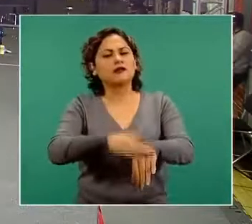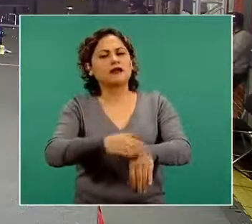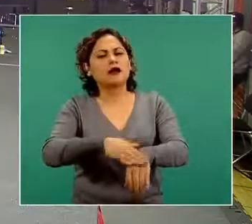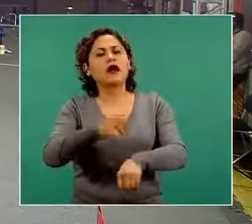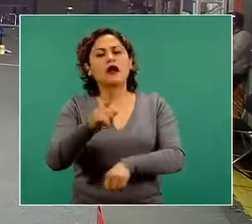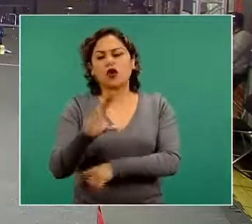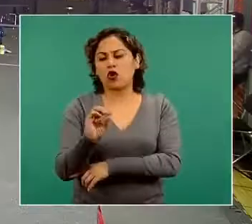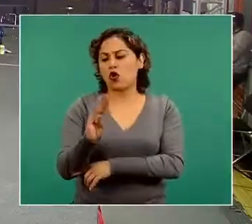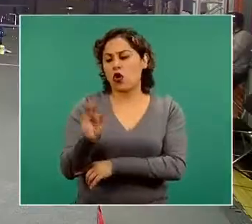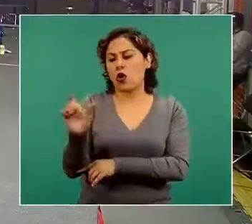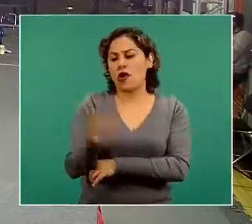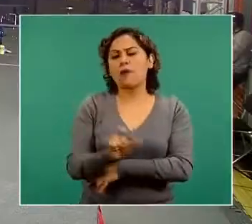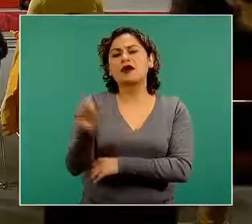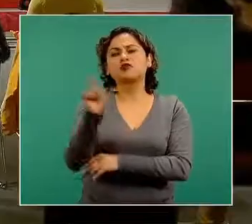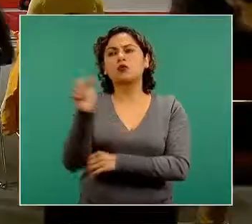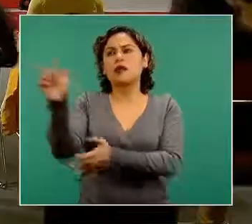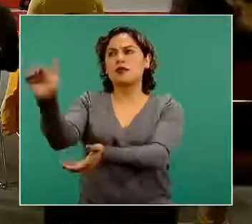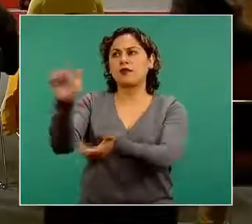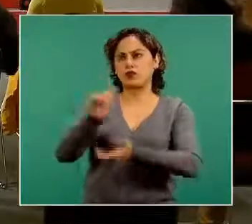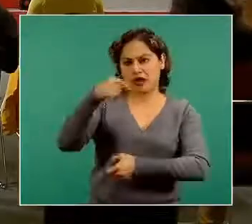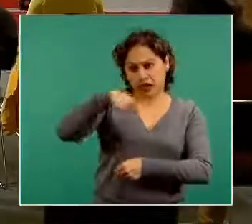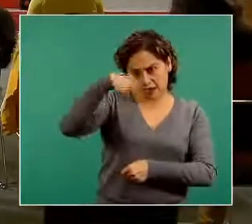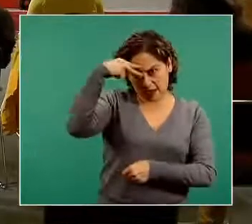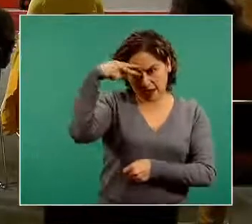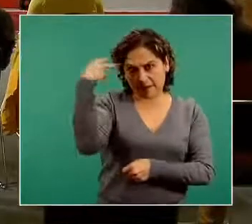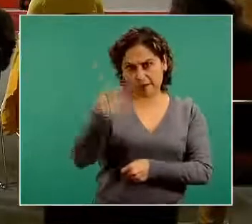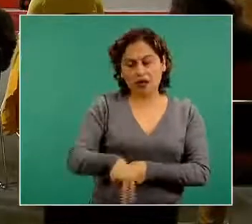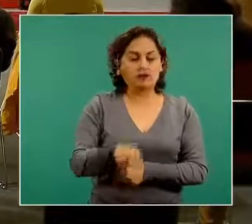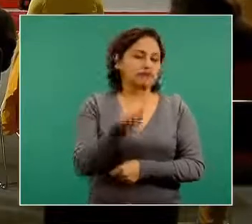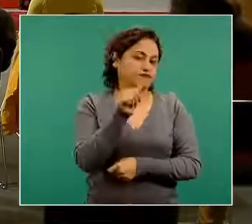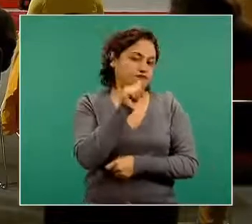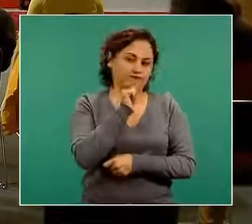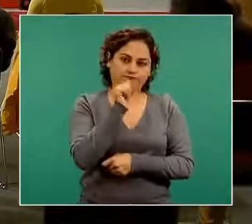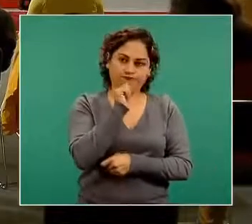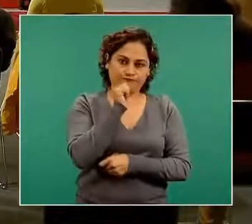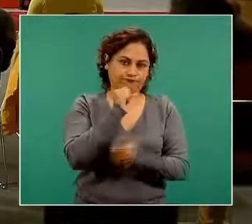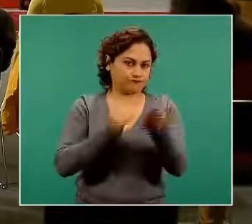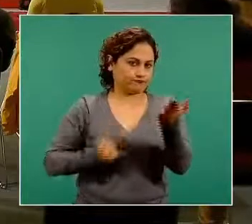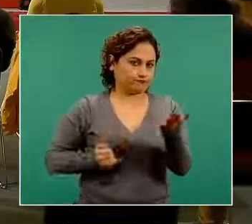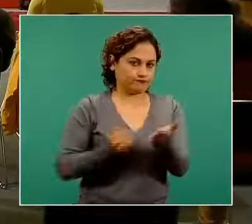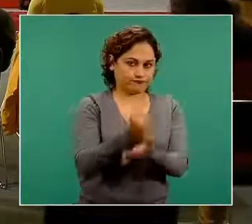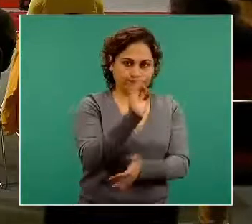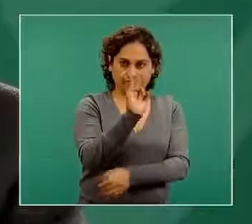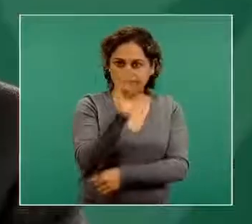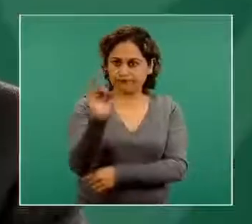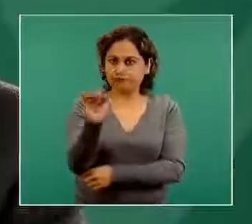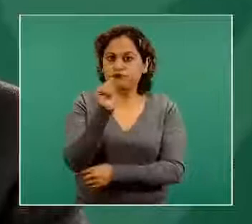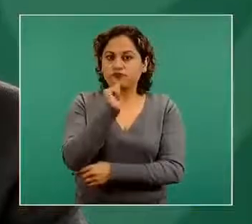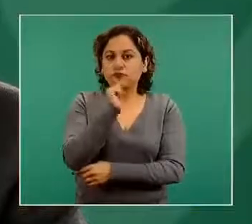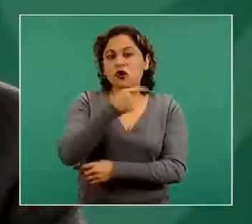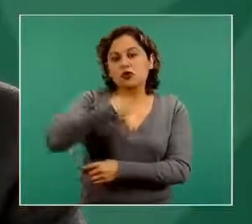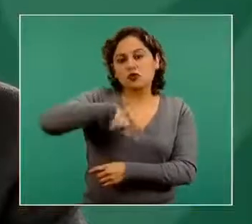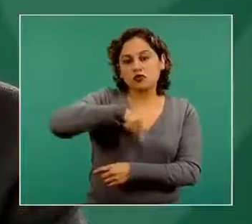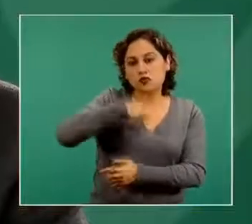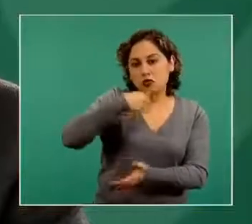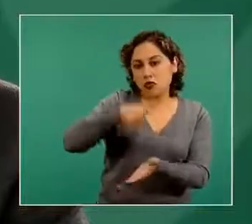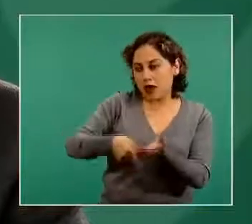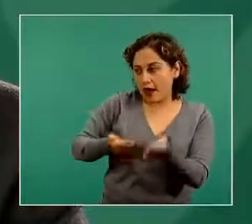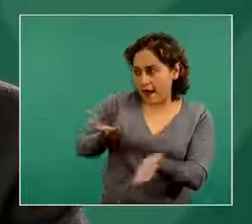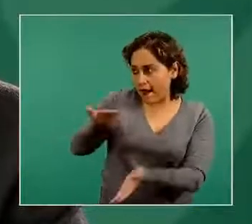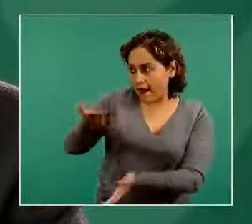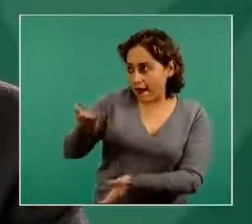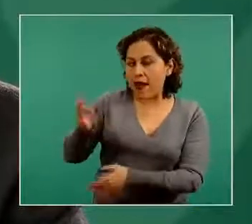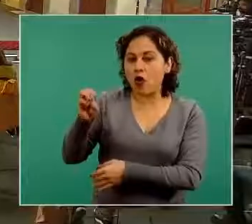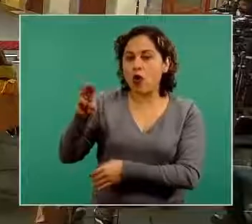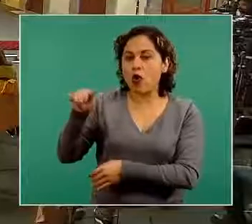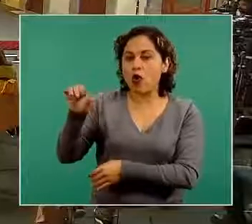vacunas a México? Todavía no se establece eso, pero ya hicimos el planteamiento y vamos a ver qué nos responde la Organización Mundial de